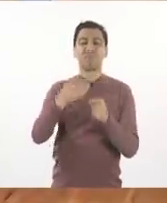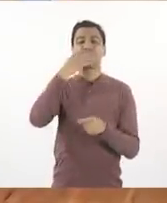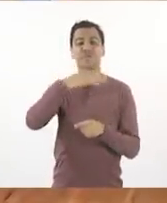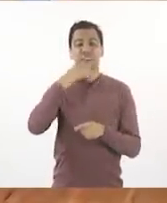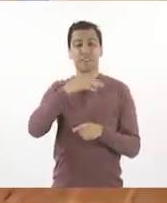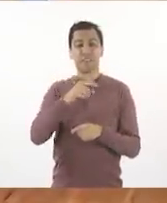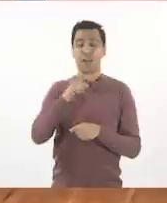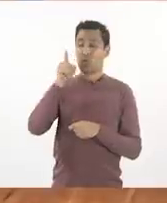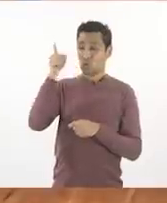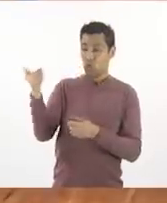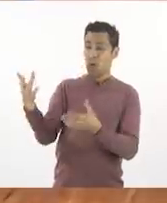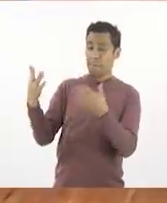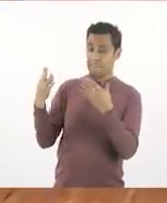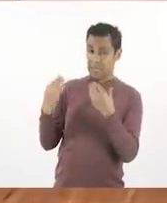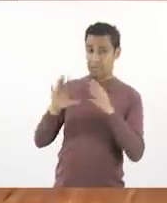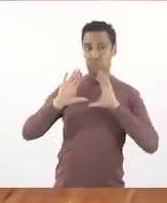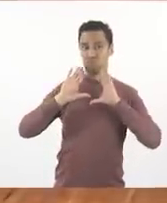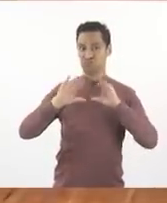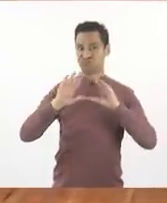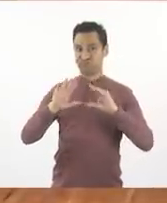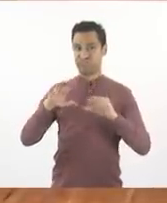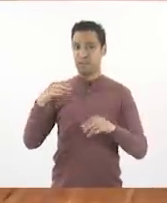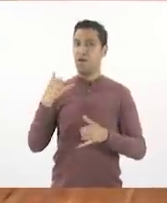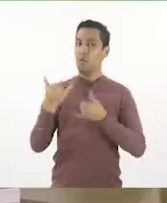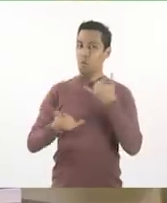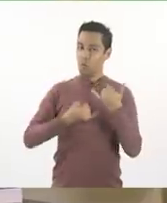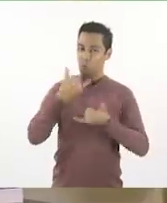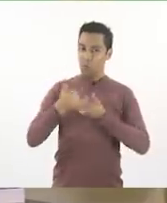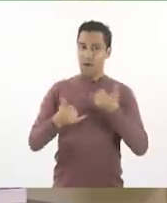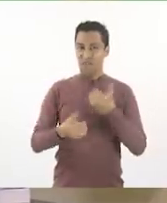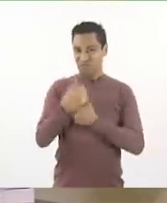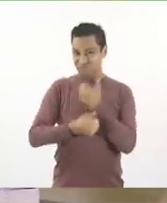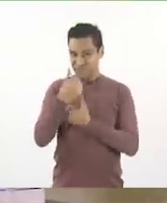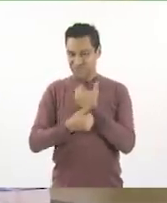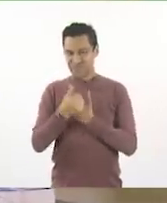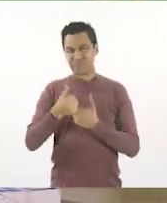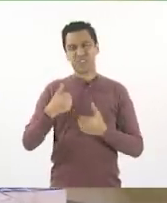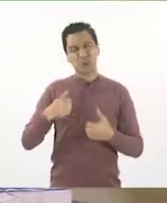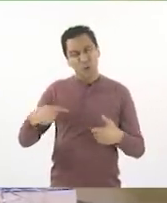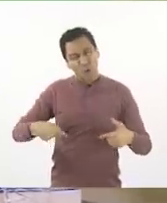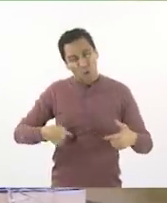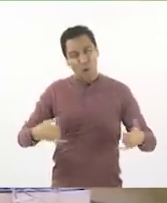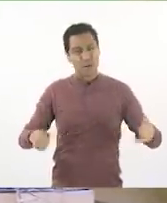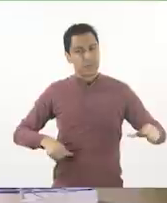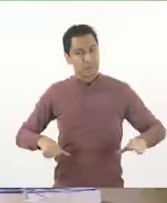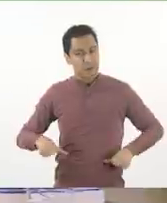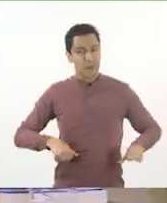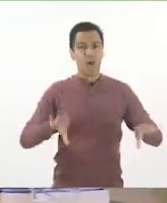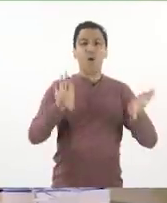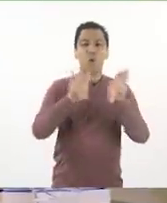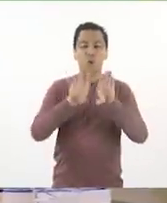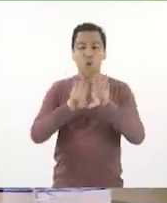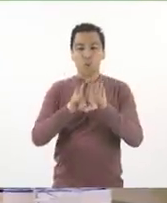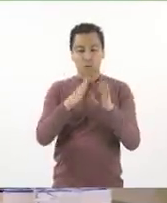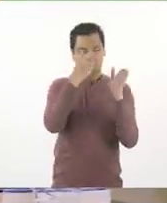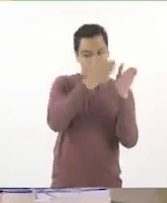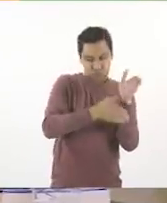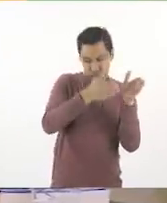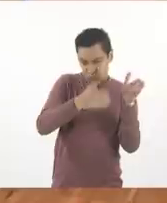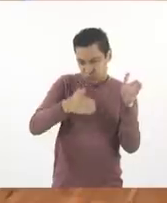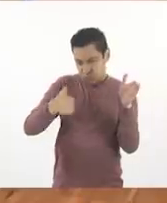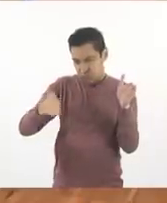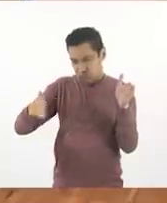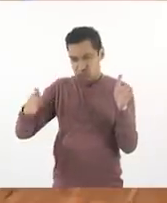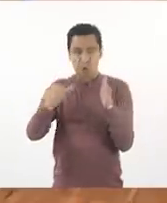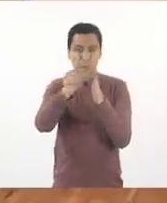enseñaste este muy importante truco para poder recordar cuántos días hay en cada mes. Hay 12 meses. Así